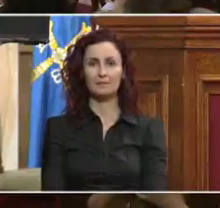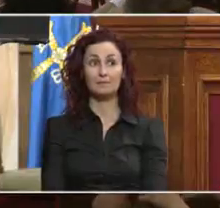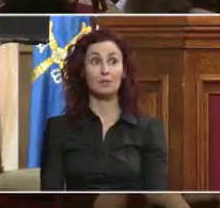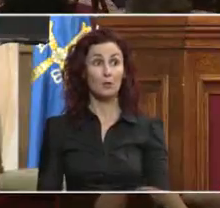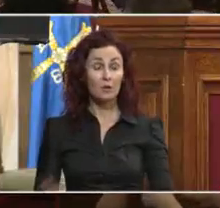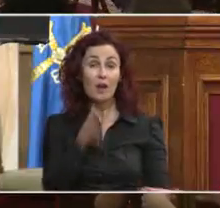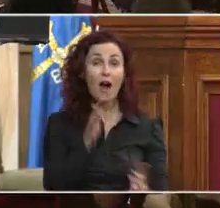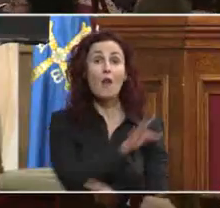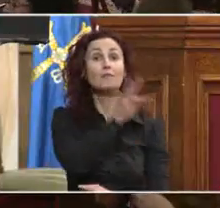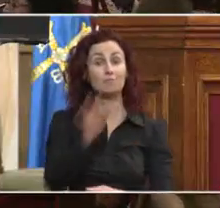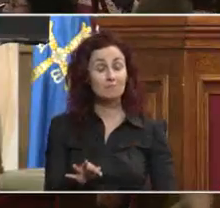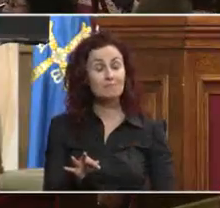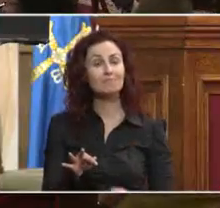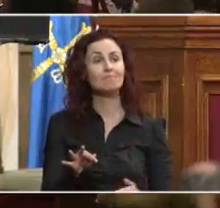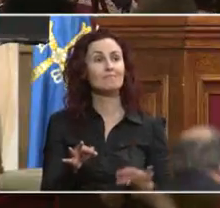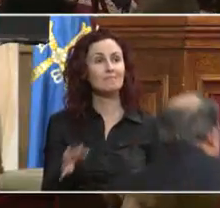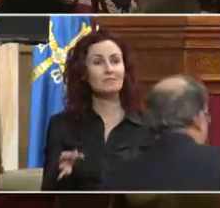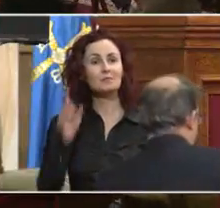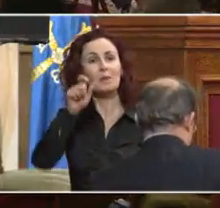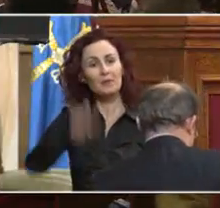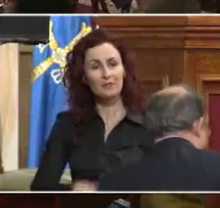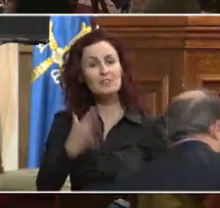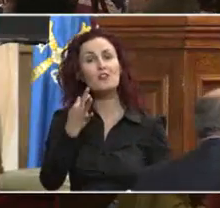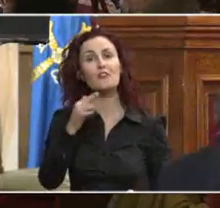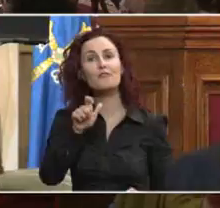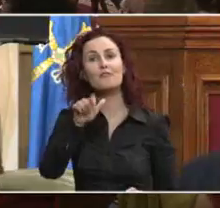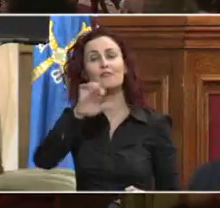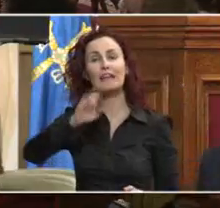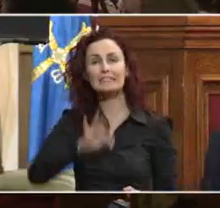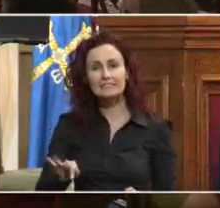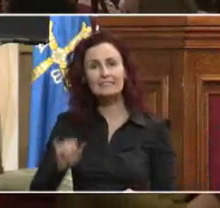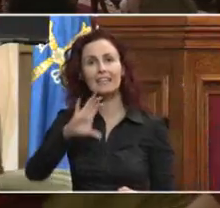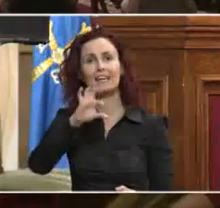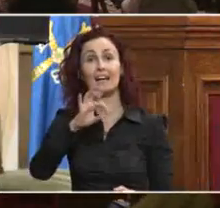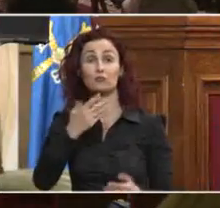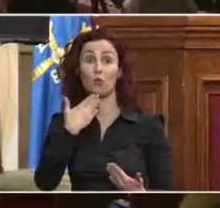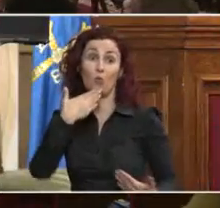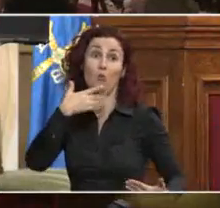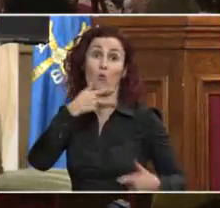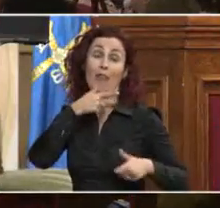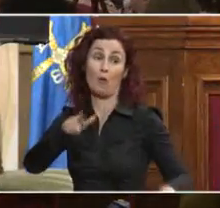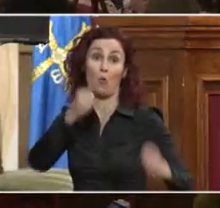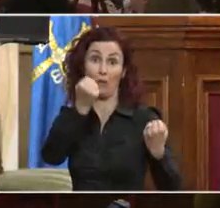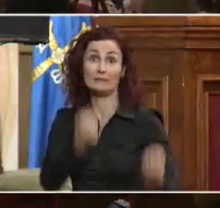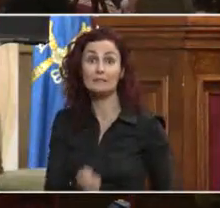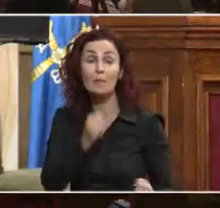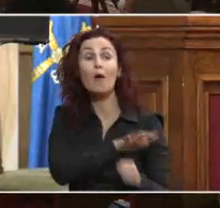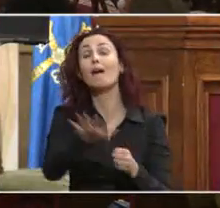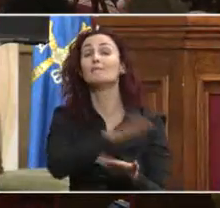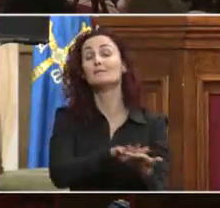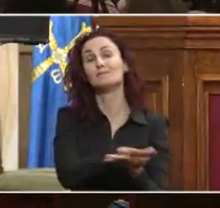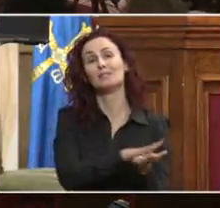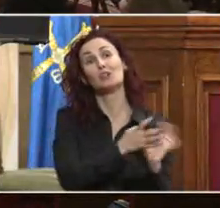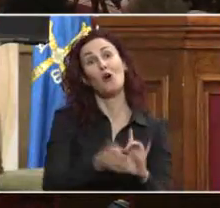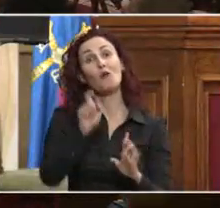Pues continuamos esta vez con el profesor Félix Fernández de Castro, eminente lingüista que justamente va a hablar de ese ámbito en relación con